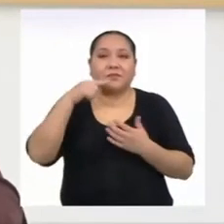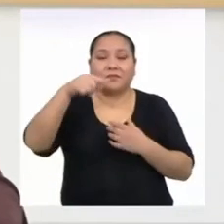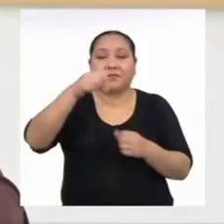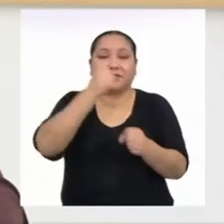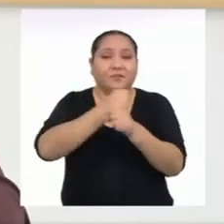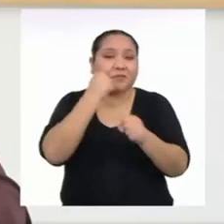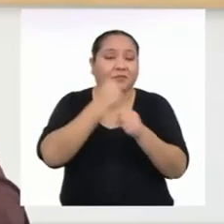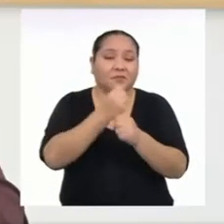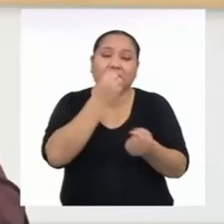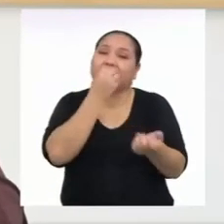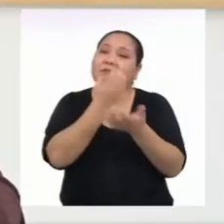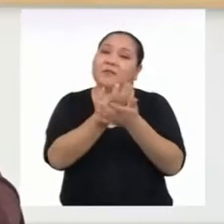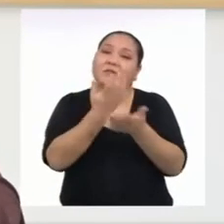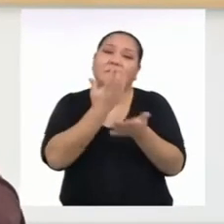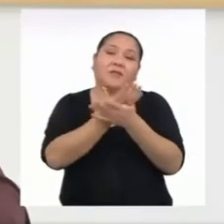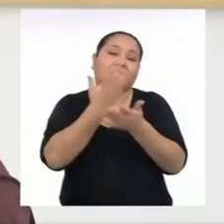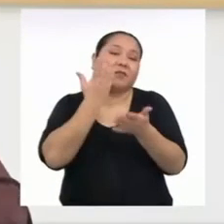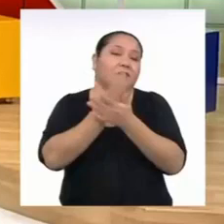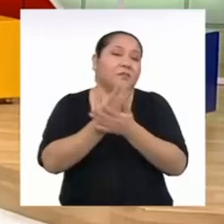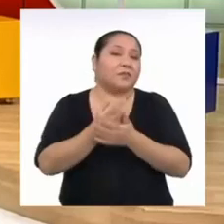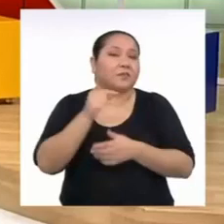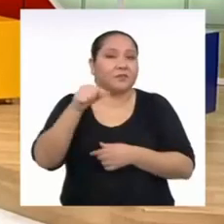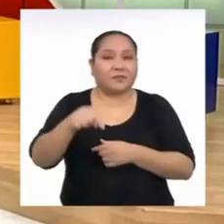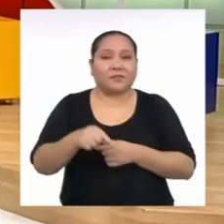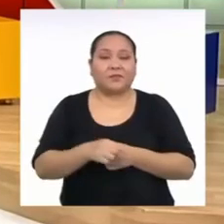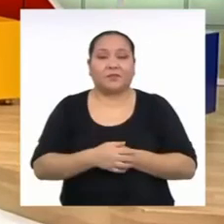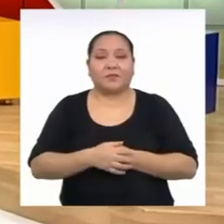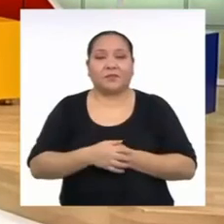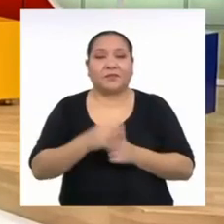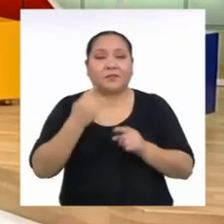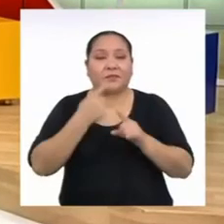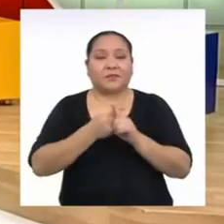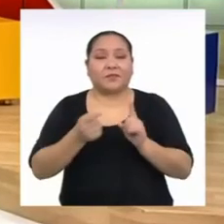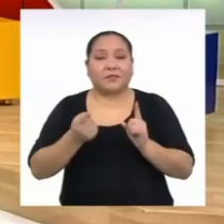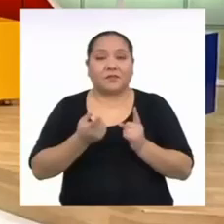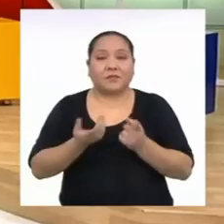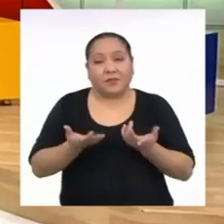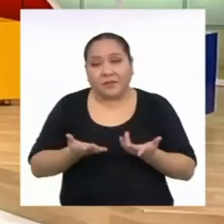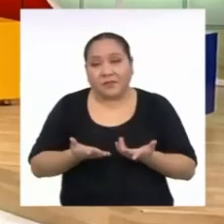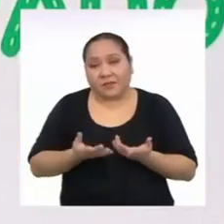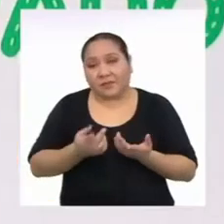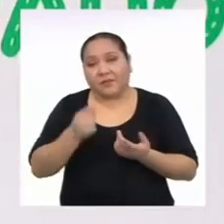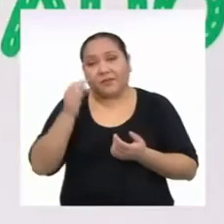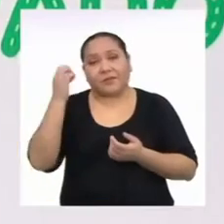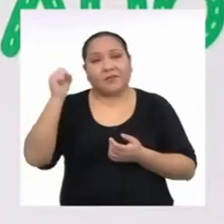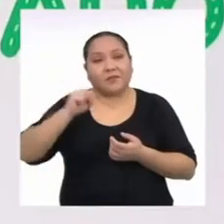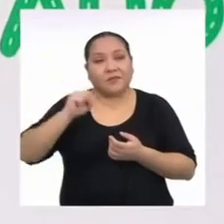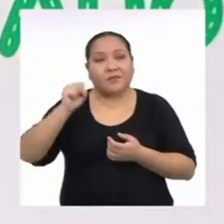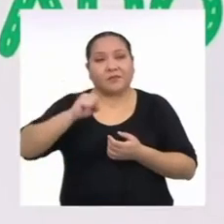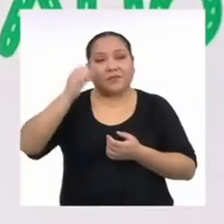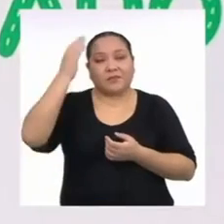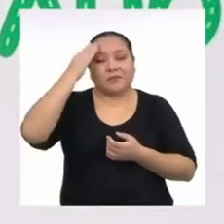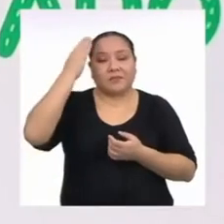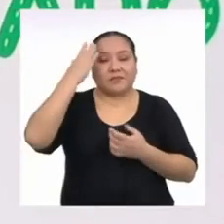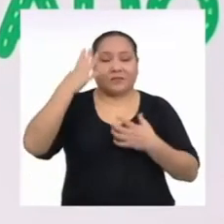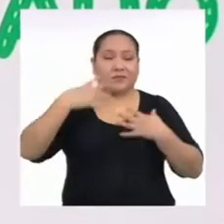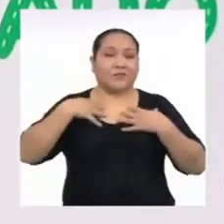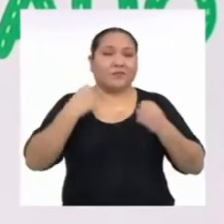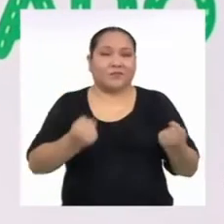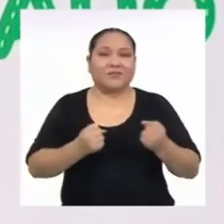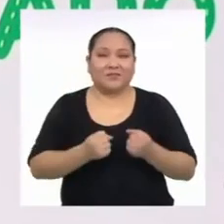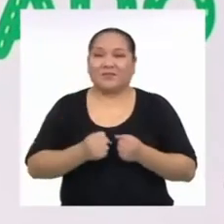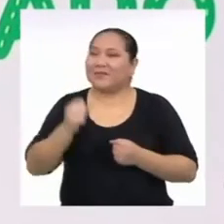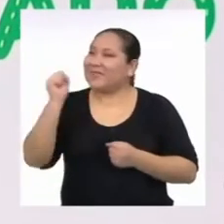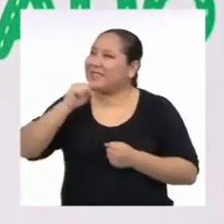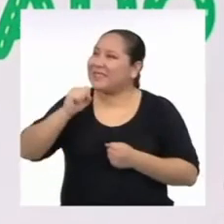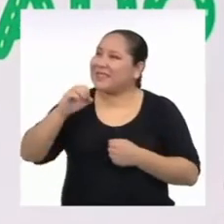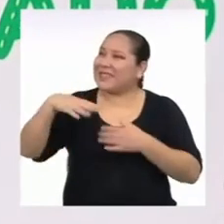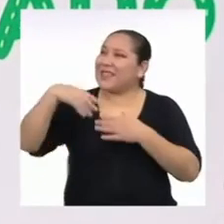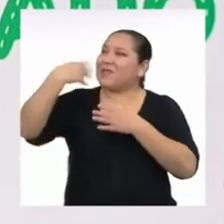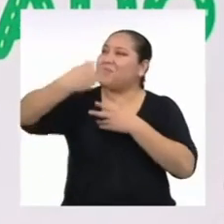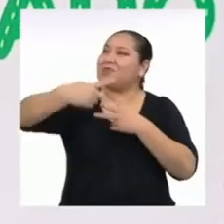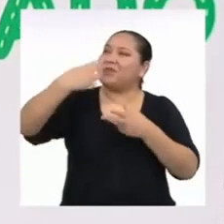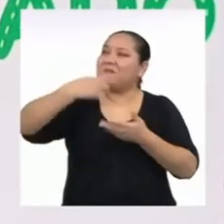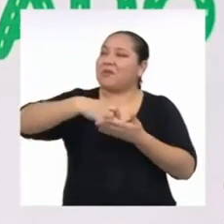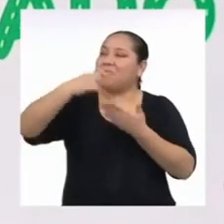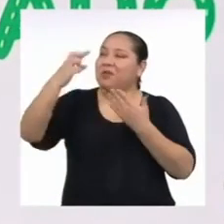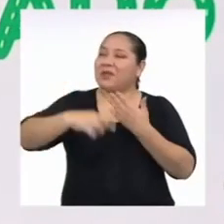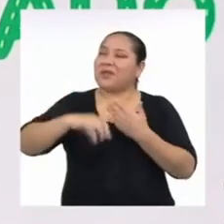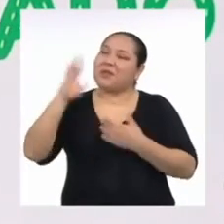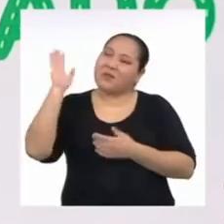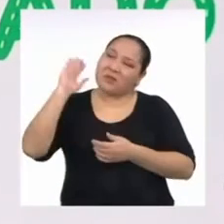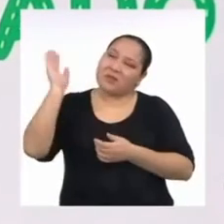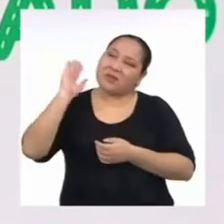bueno y productivo como el anterior, pero sobre todo muy saludable. Así es. Hasta el próximo